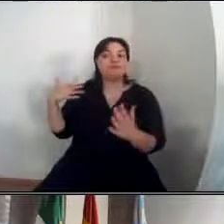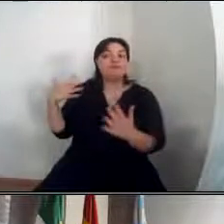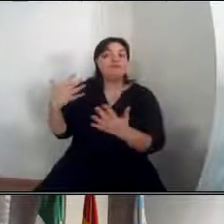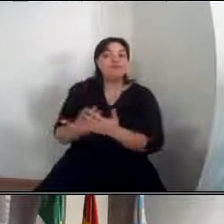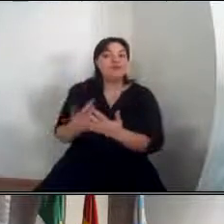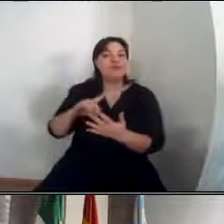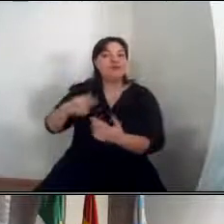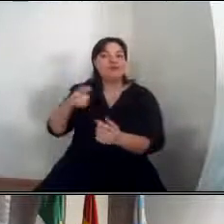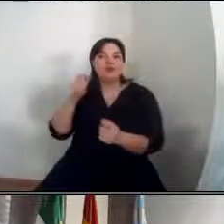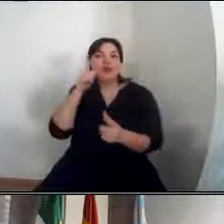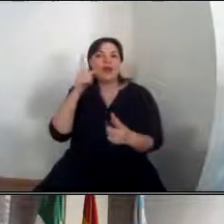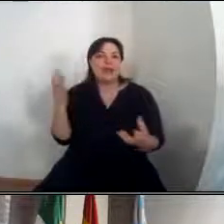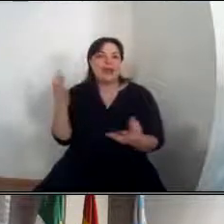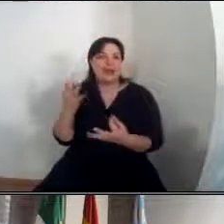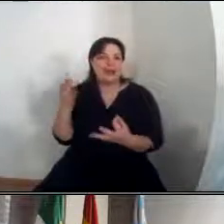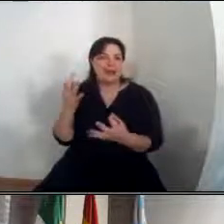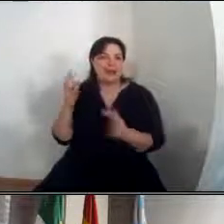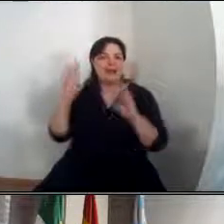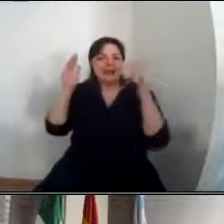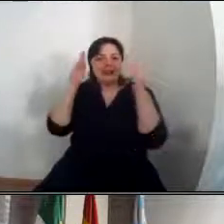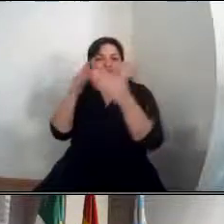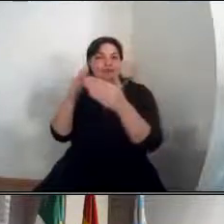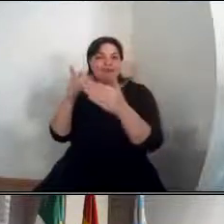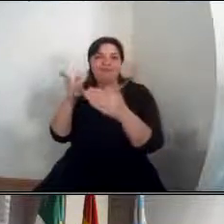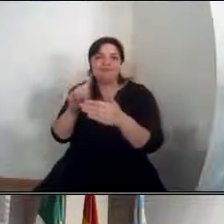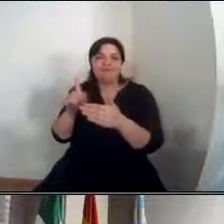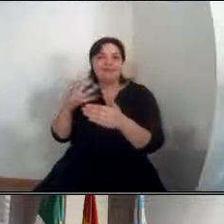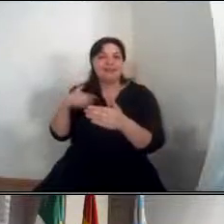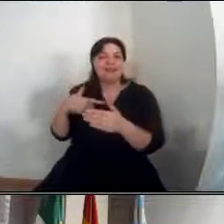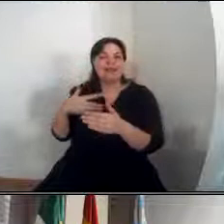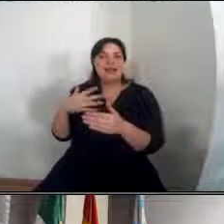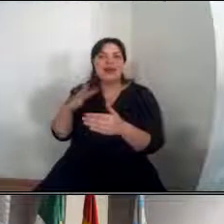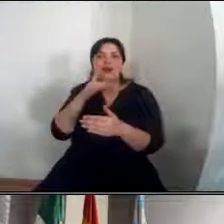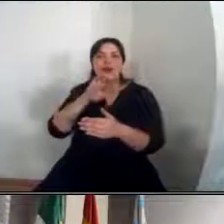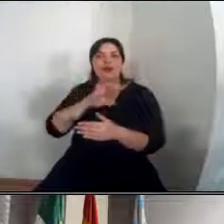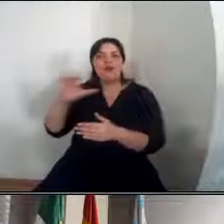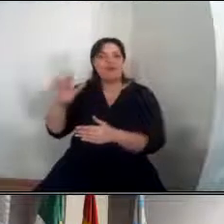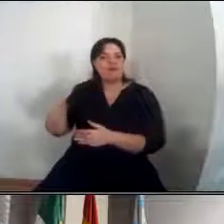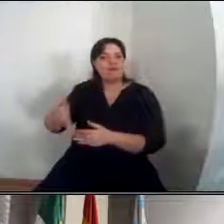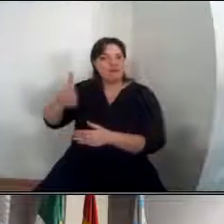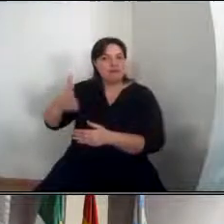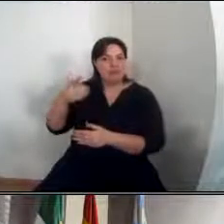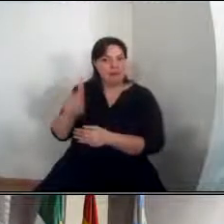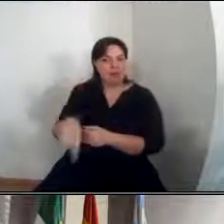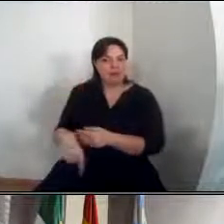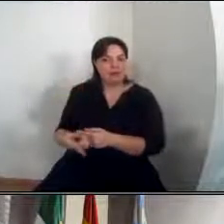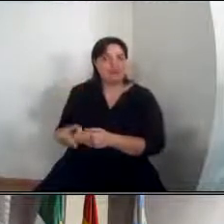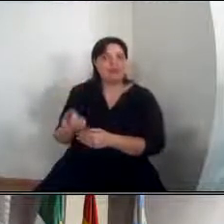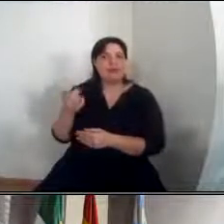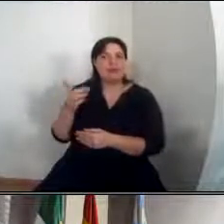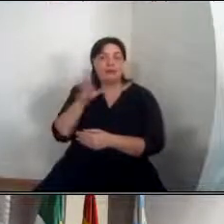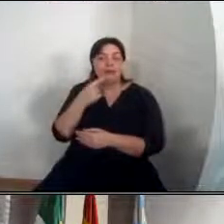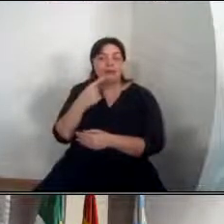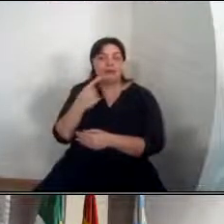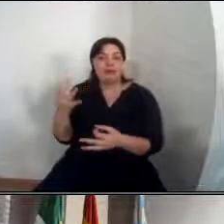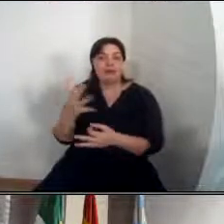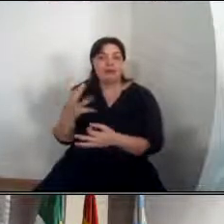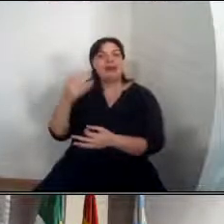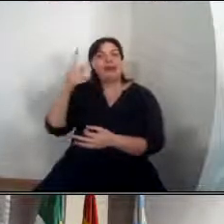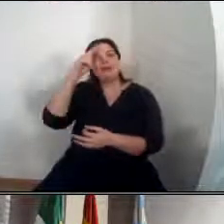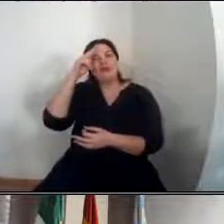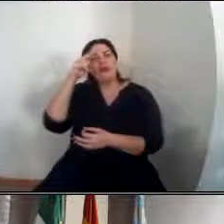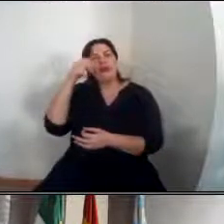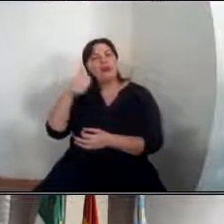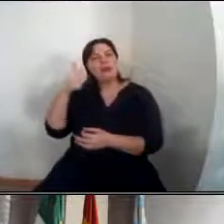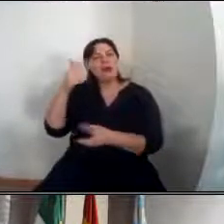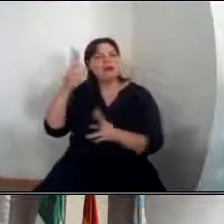cómo se ha ido volviendo una Europa mucho más rígida, y hay que decirlo, mucho más preocupada